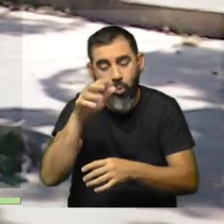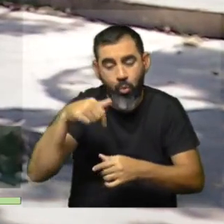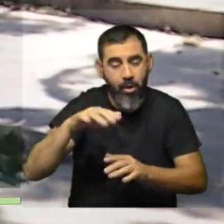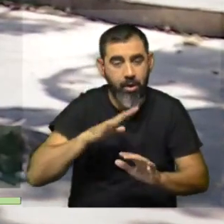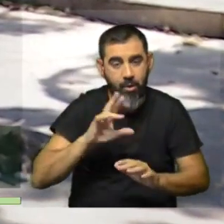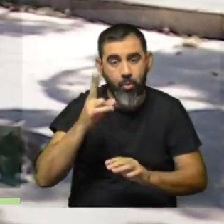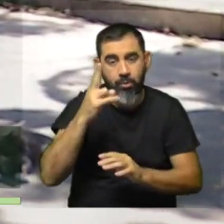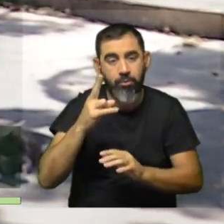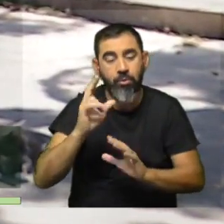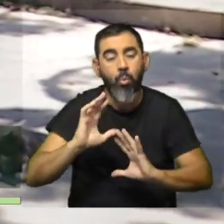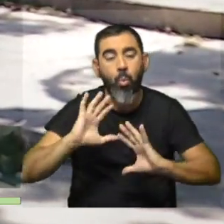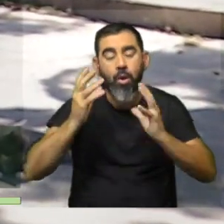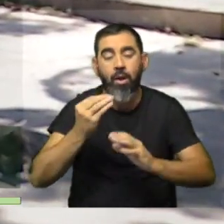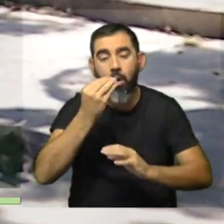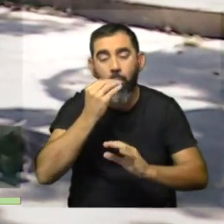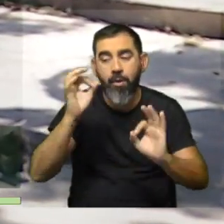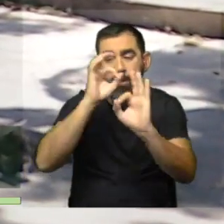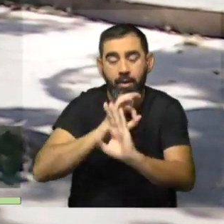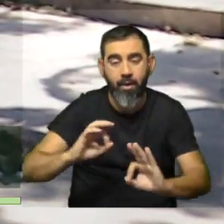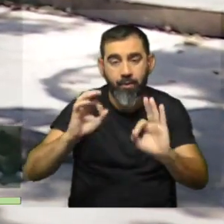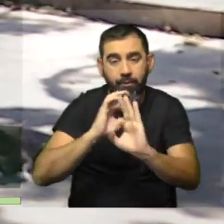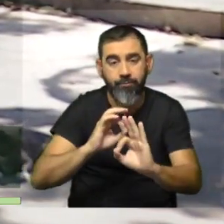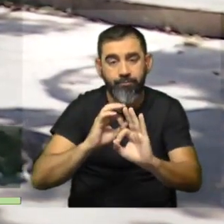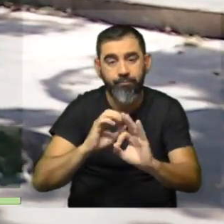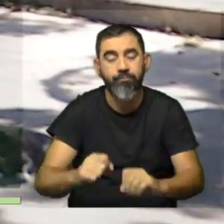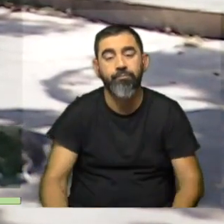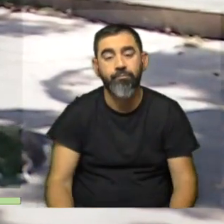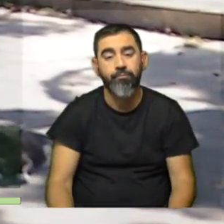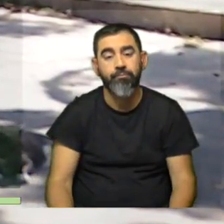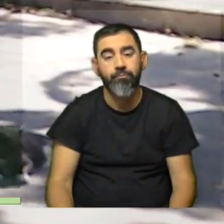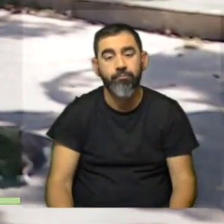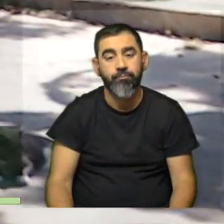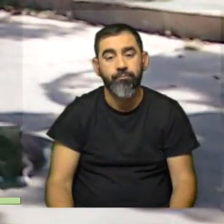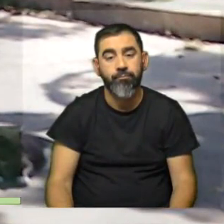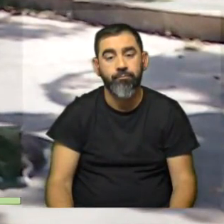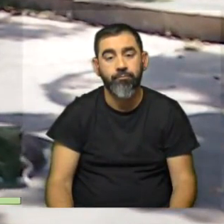es vamos a hacer una huelga de hambre. En respuesta